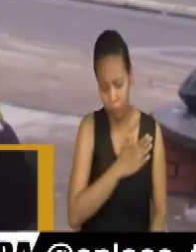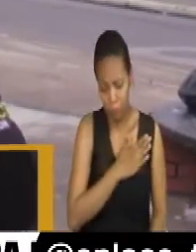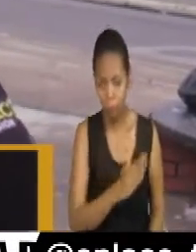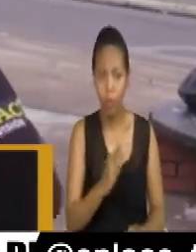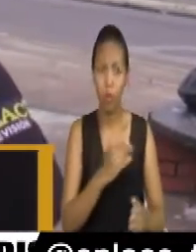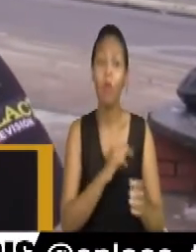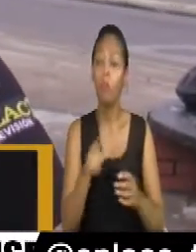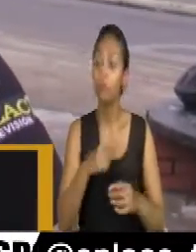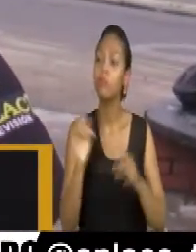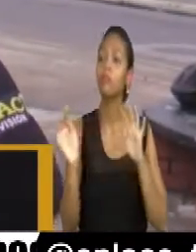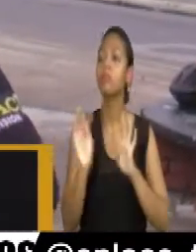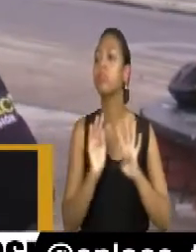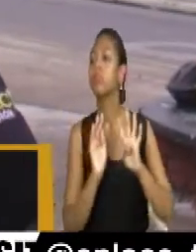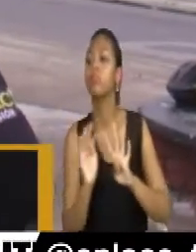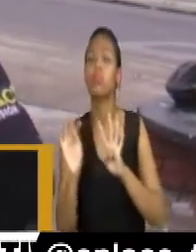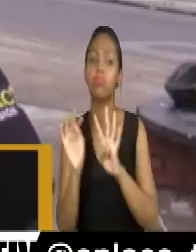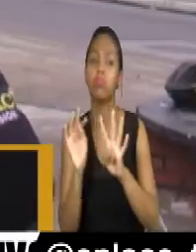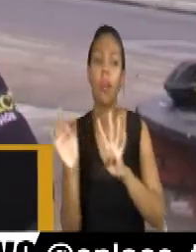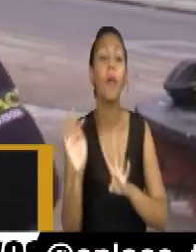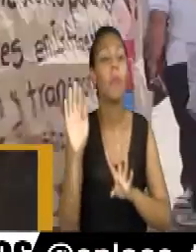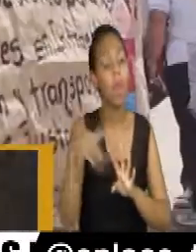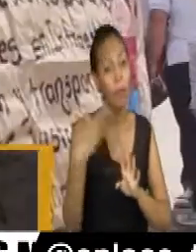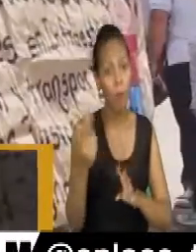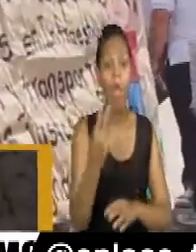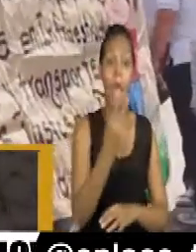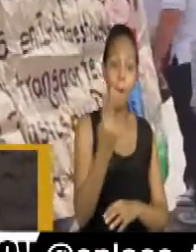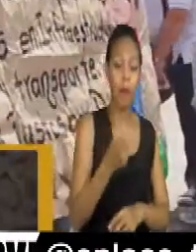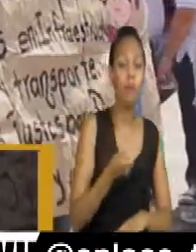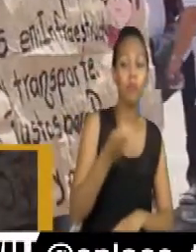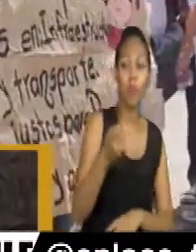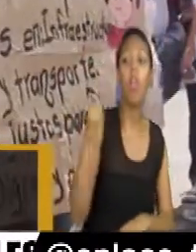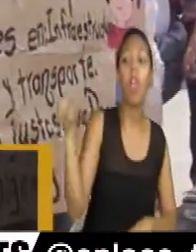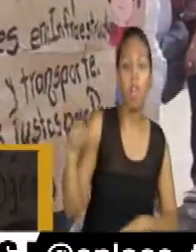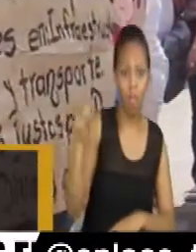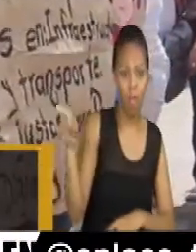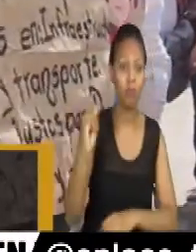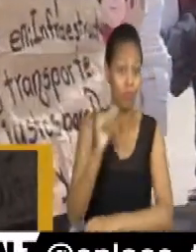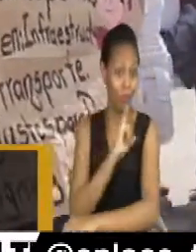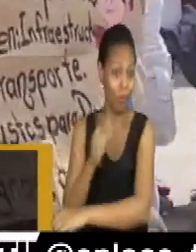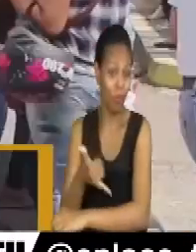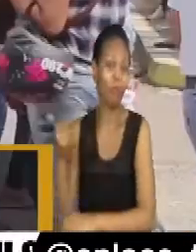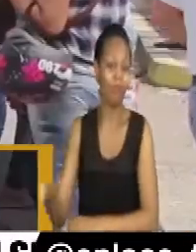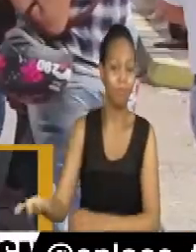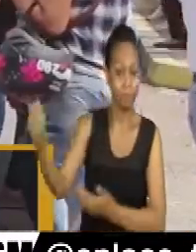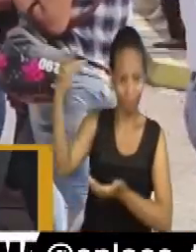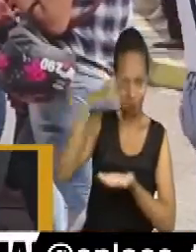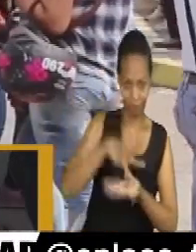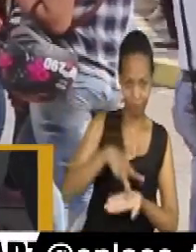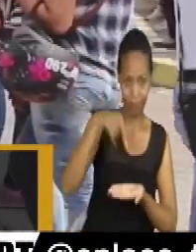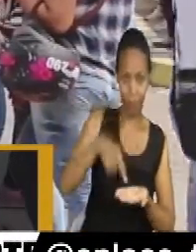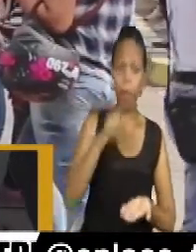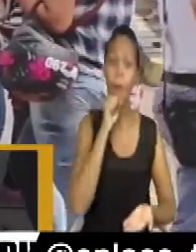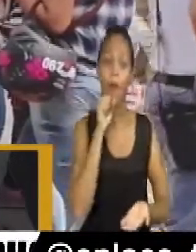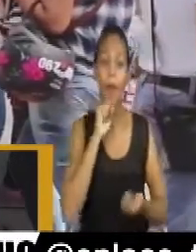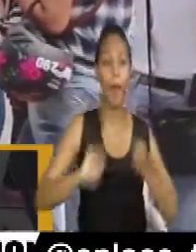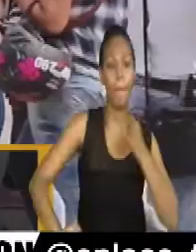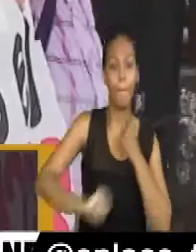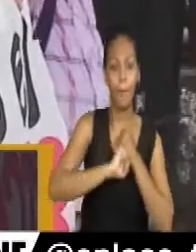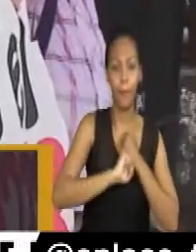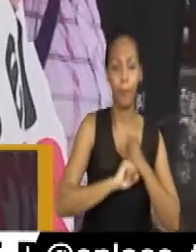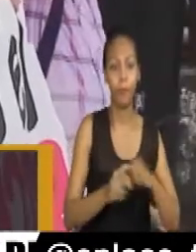luego el viernes ellos nos acompañan en la actividad nosotros. Este miércoles los docentes se han concentrado en el Parque Camilo Torres Restrepo, donde se han